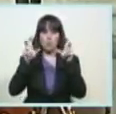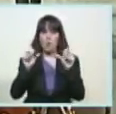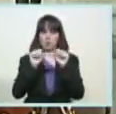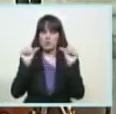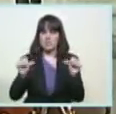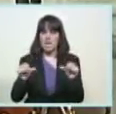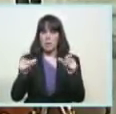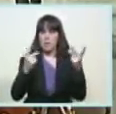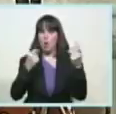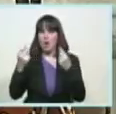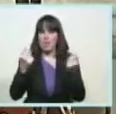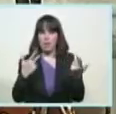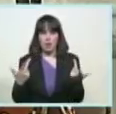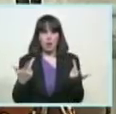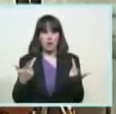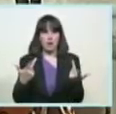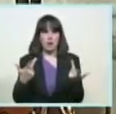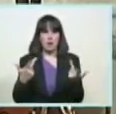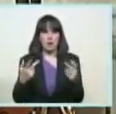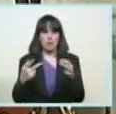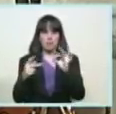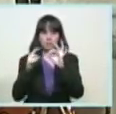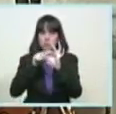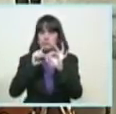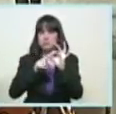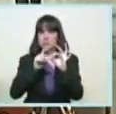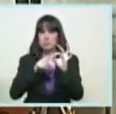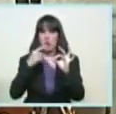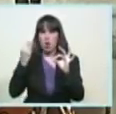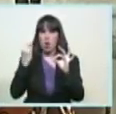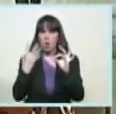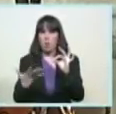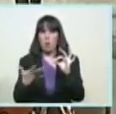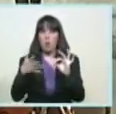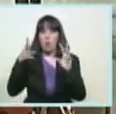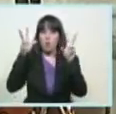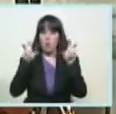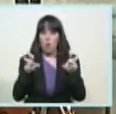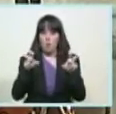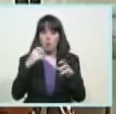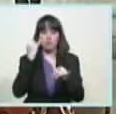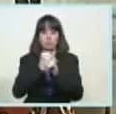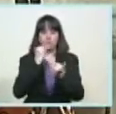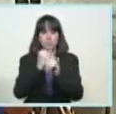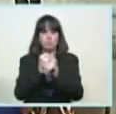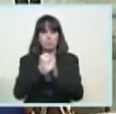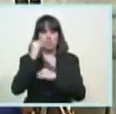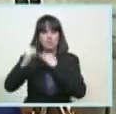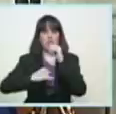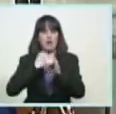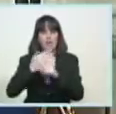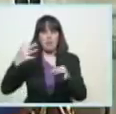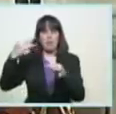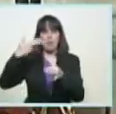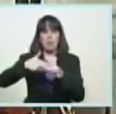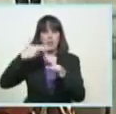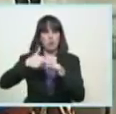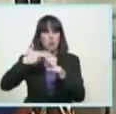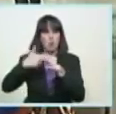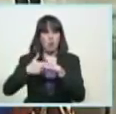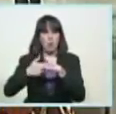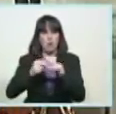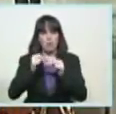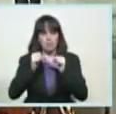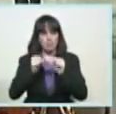monetario del bolívar soberano anclado a la cripta moneda el petró para